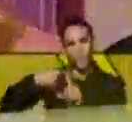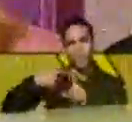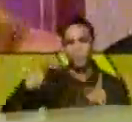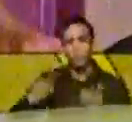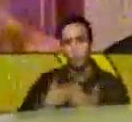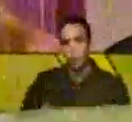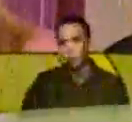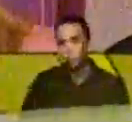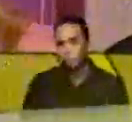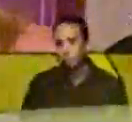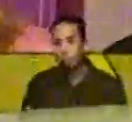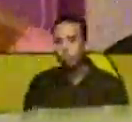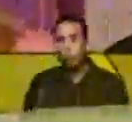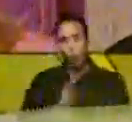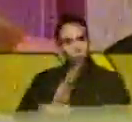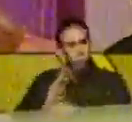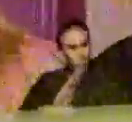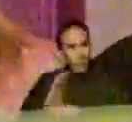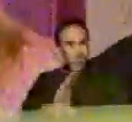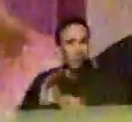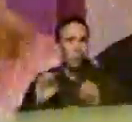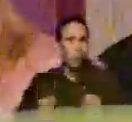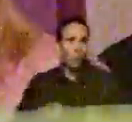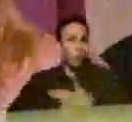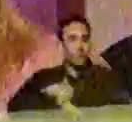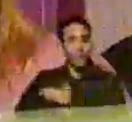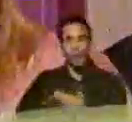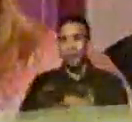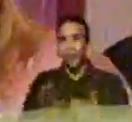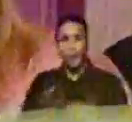etcétera. También nos accesa a las agencias privadas,